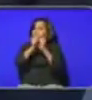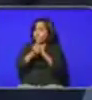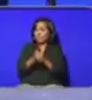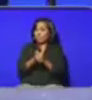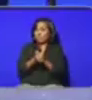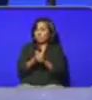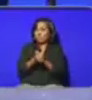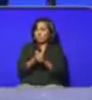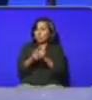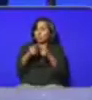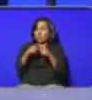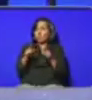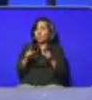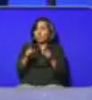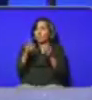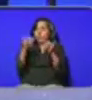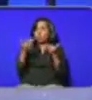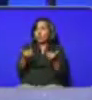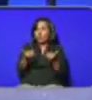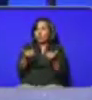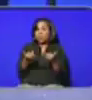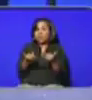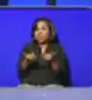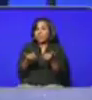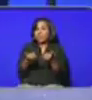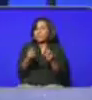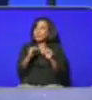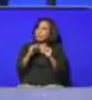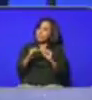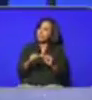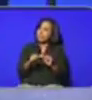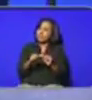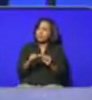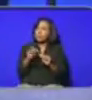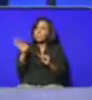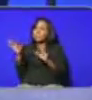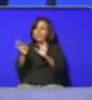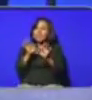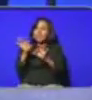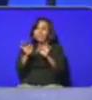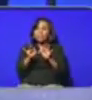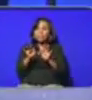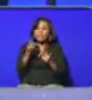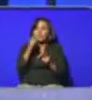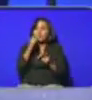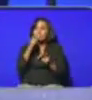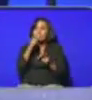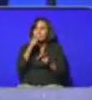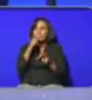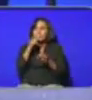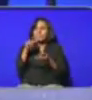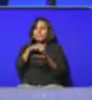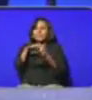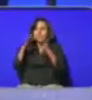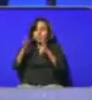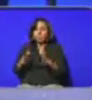el proceso de selección de estudiantes, el proceso de selección de docentes, ellos sigan participando